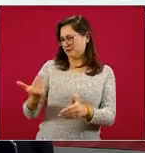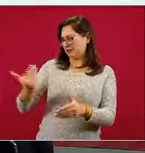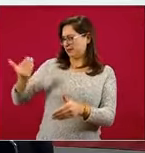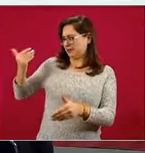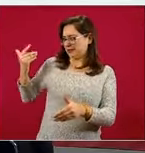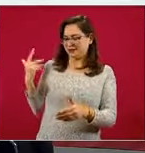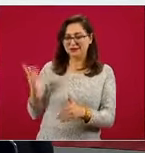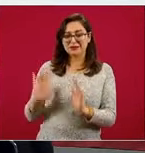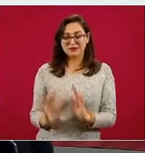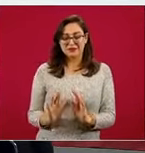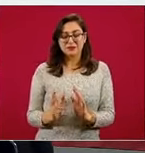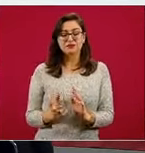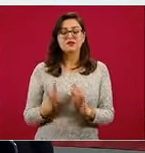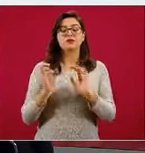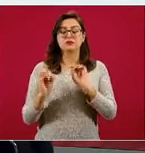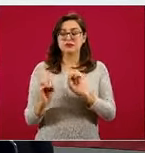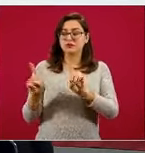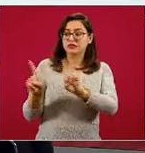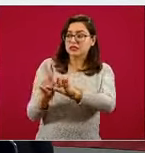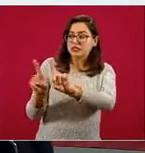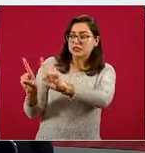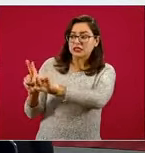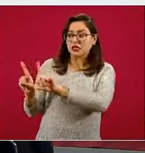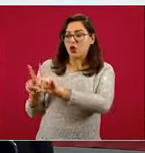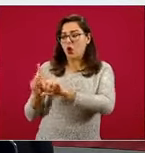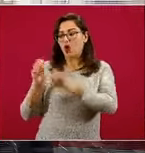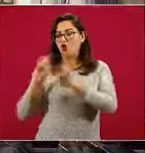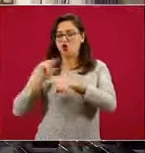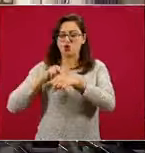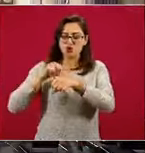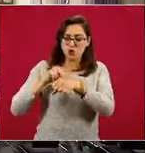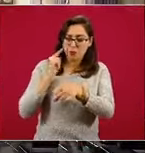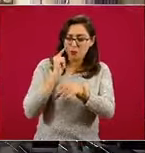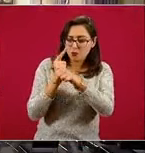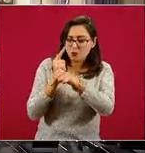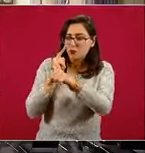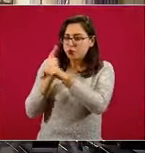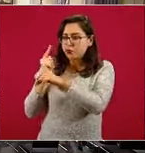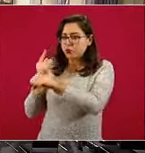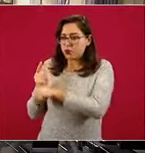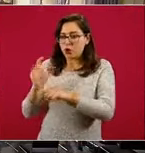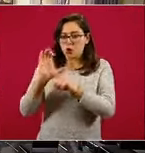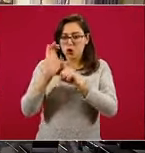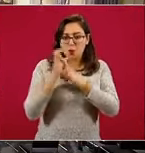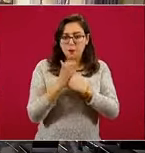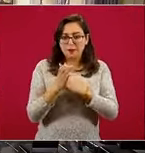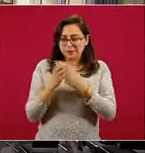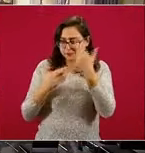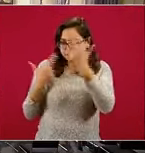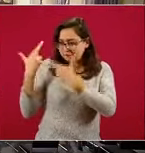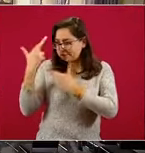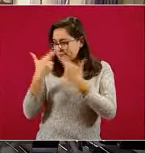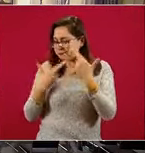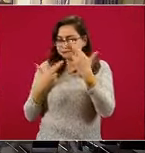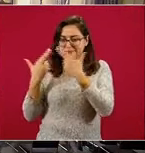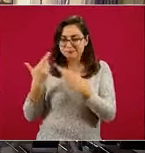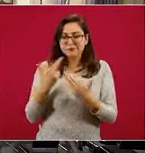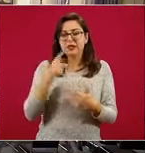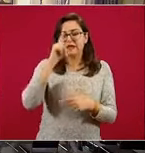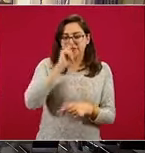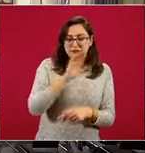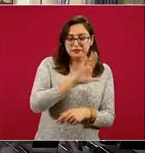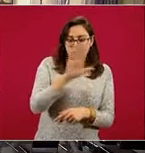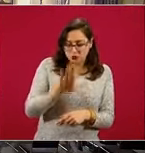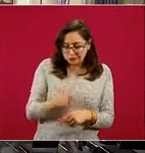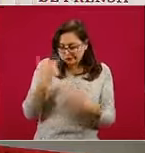por asociación epidemiológica o de los ejercicios que realizan los diferentes comités de mortalidad, tanto en los